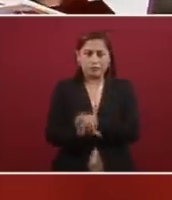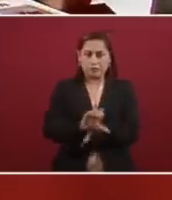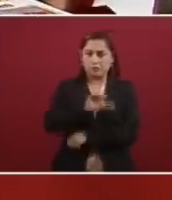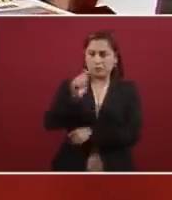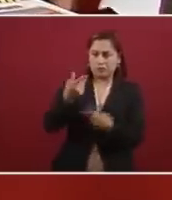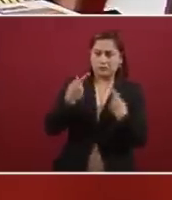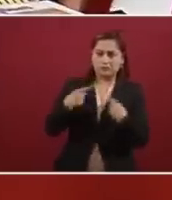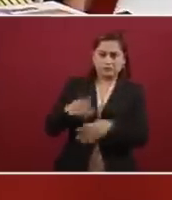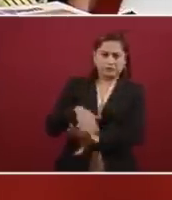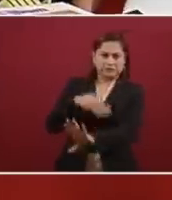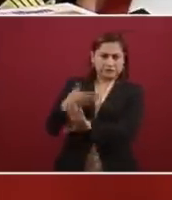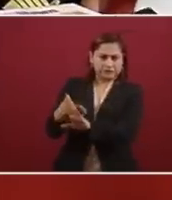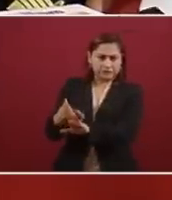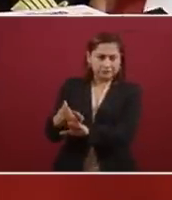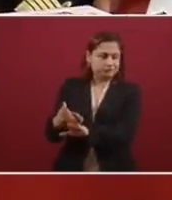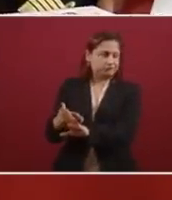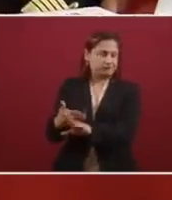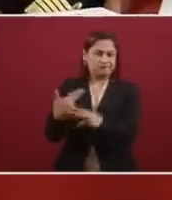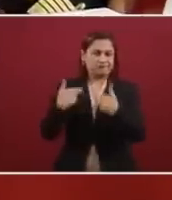no es